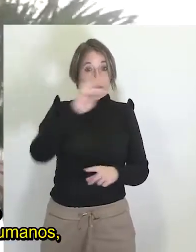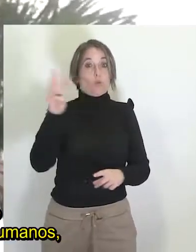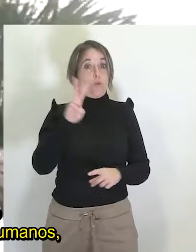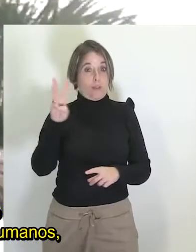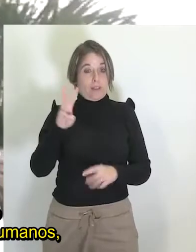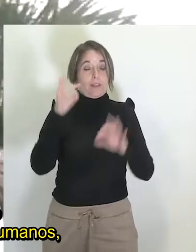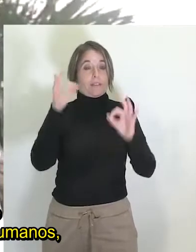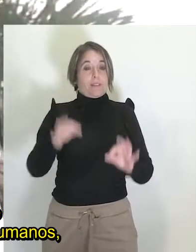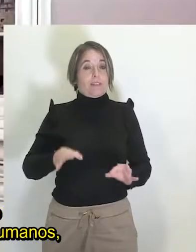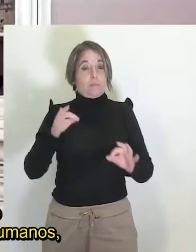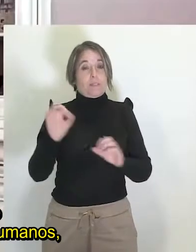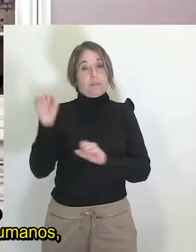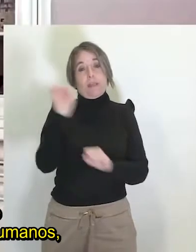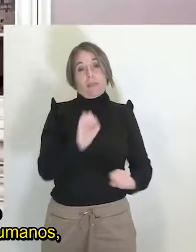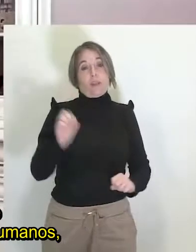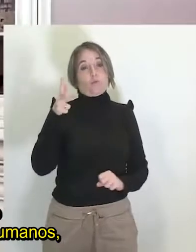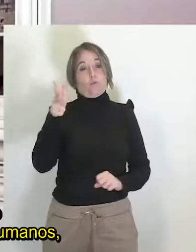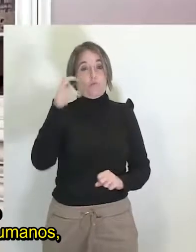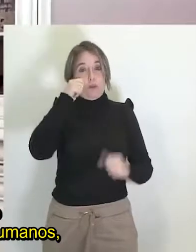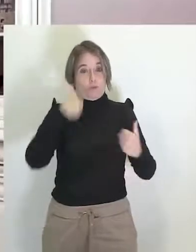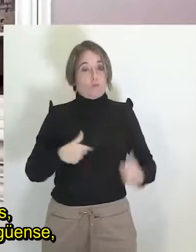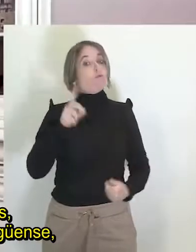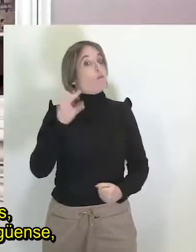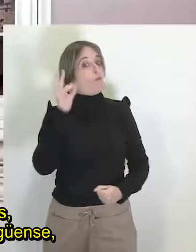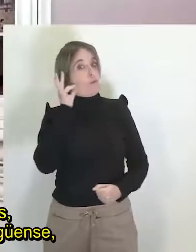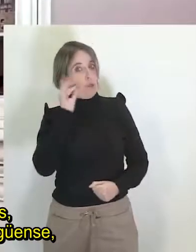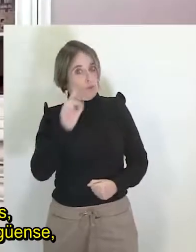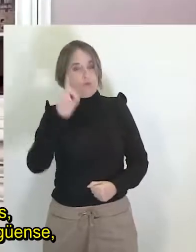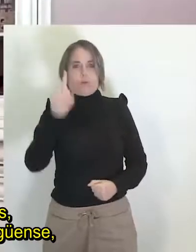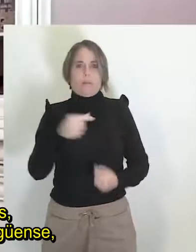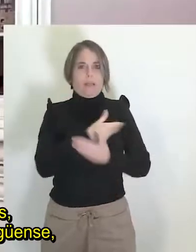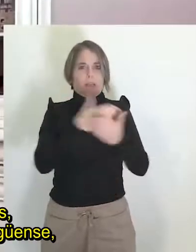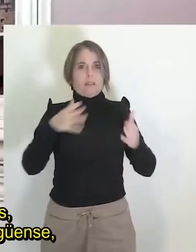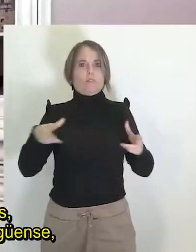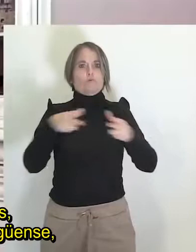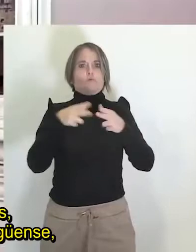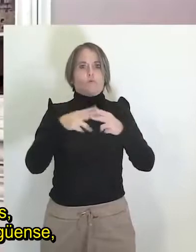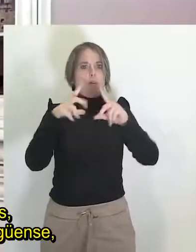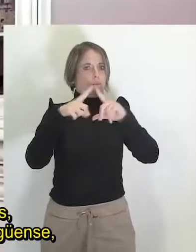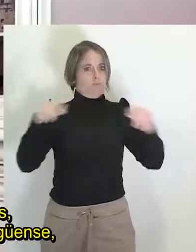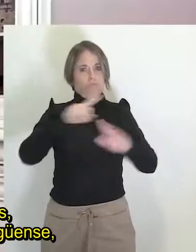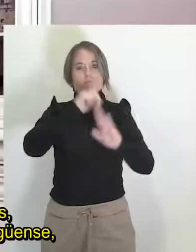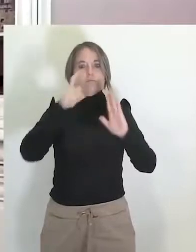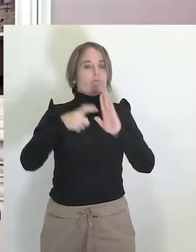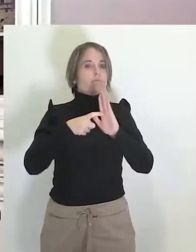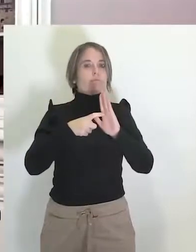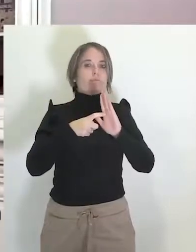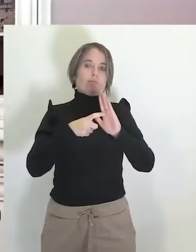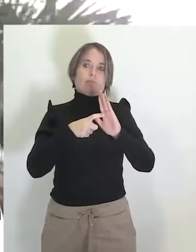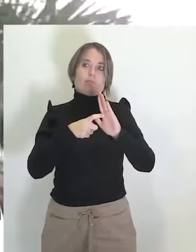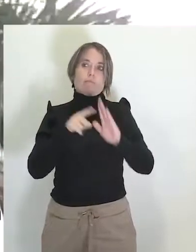que tú has estado siempre en esa defensa de los derechos humanos, no solamente de las mujeres, sino de toda la comunidad nicaragüense,